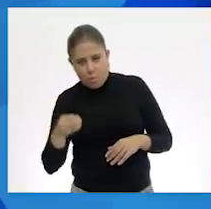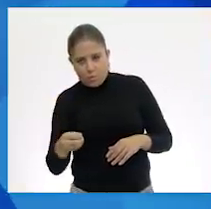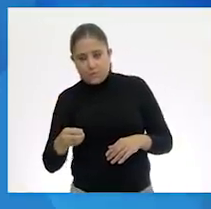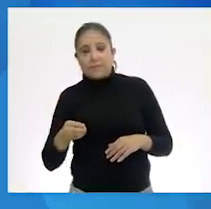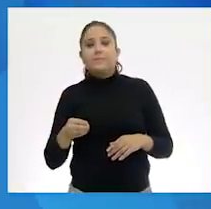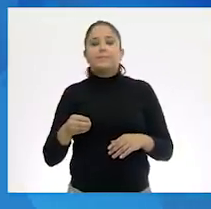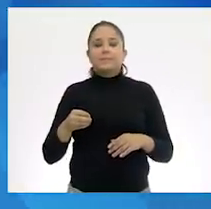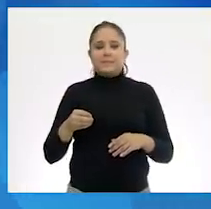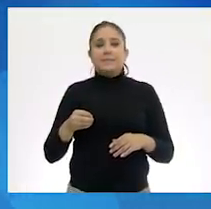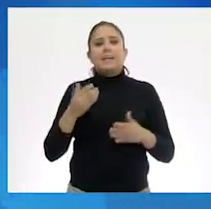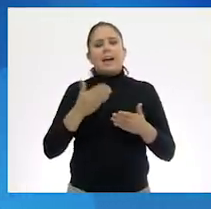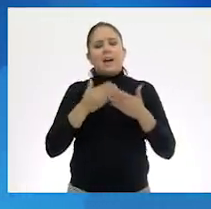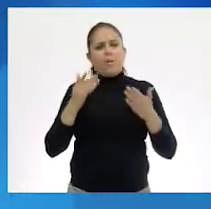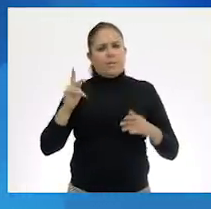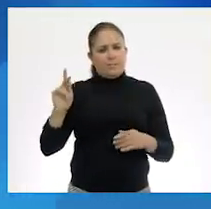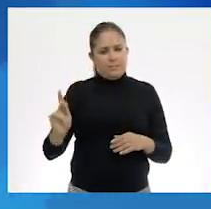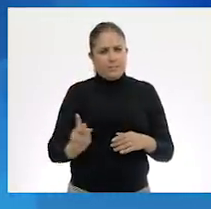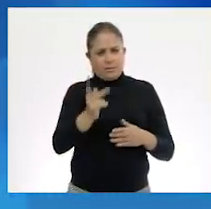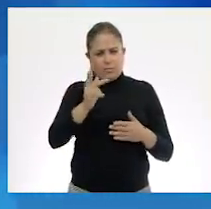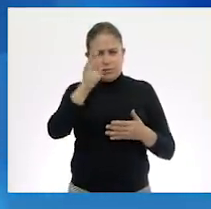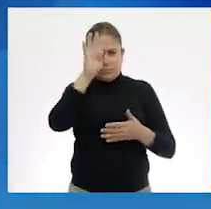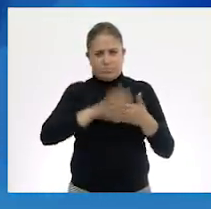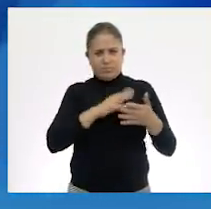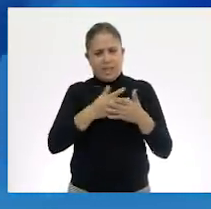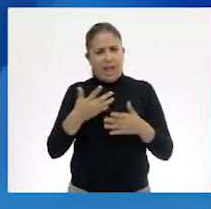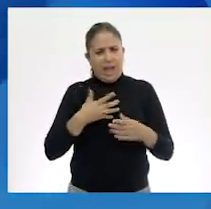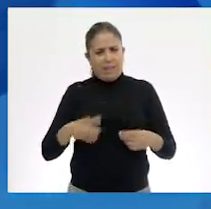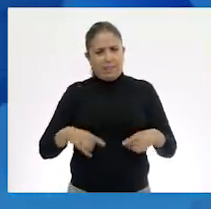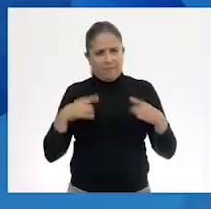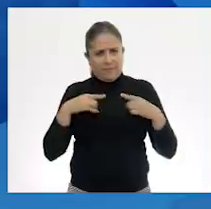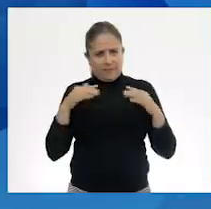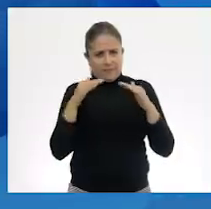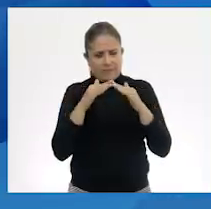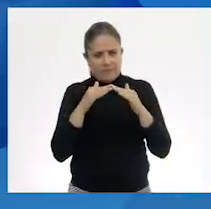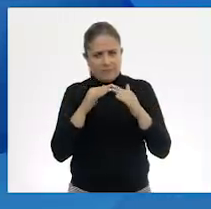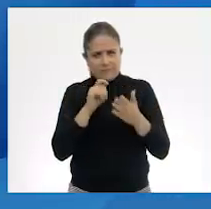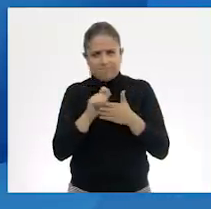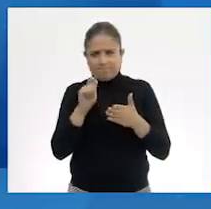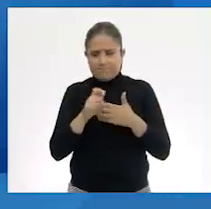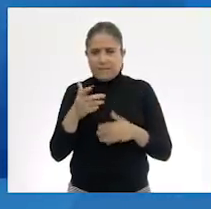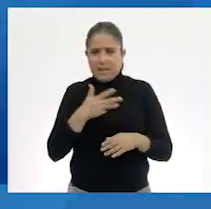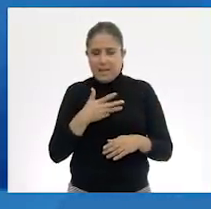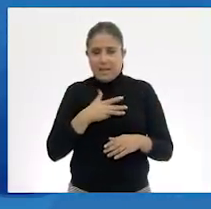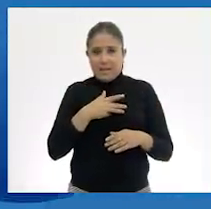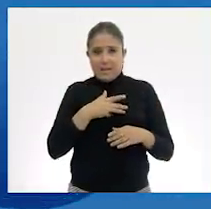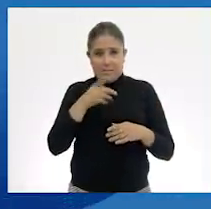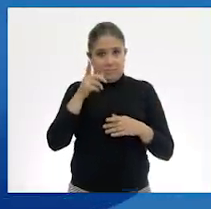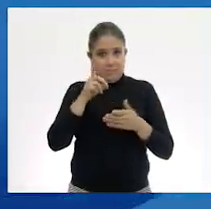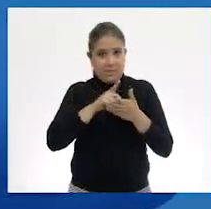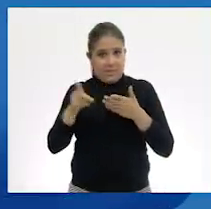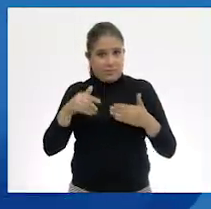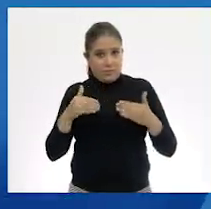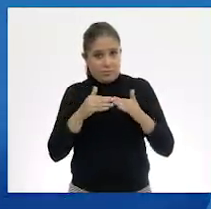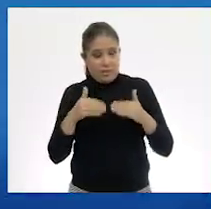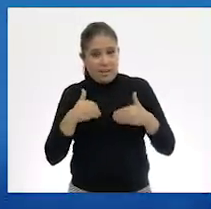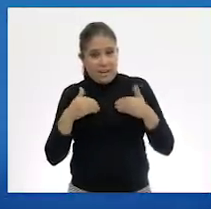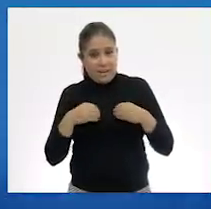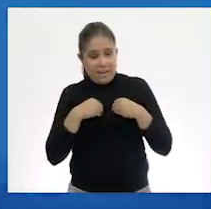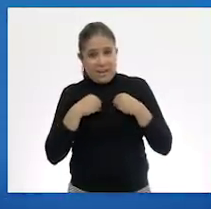Luego nos pregunta la tabla si tiene dirección. ¿El directorio 1 tiene direcciones?